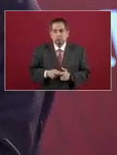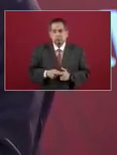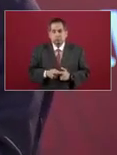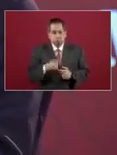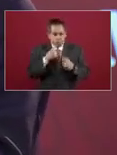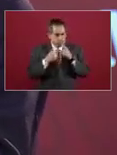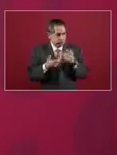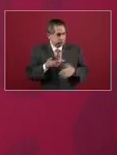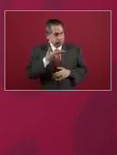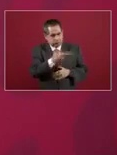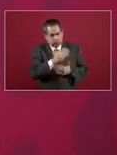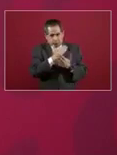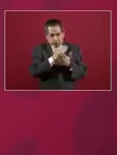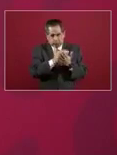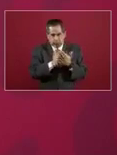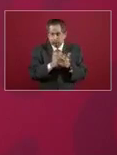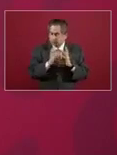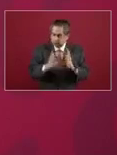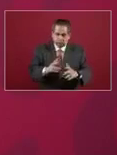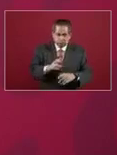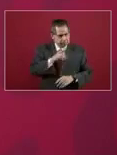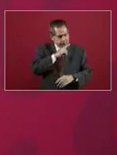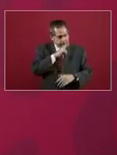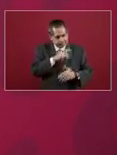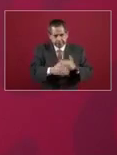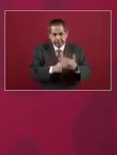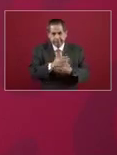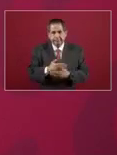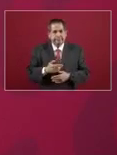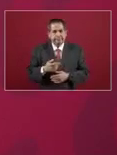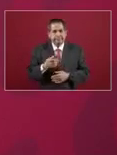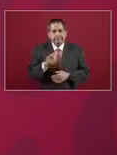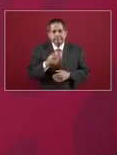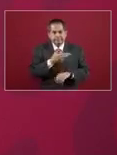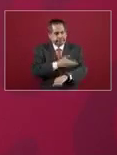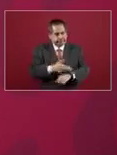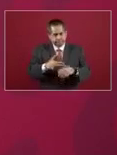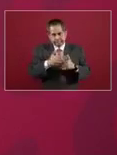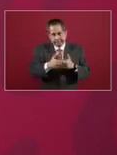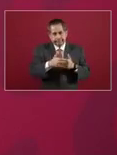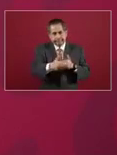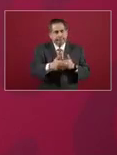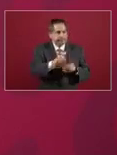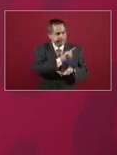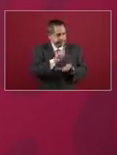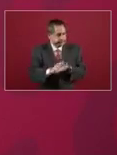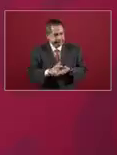le pedí de que ya esta iniciativa